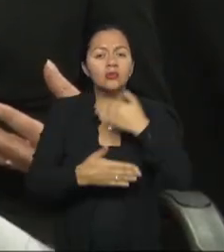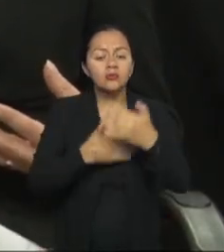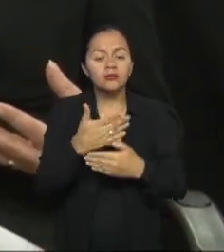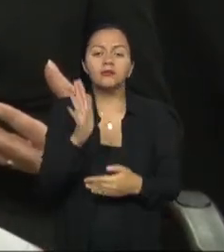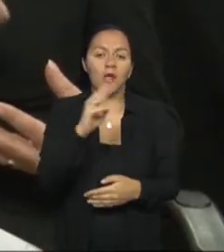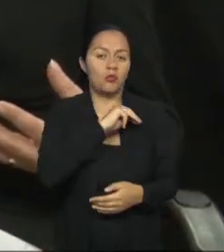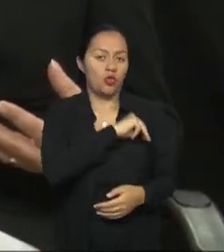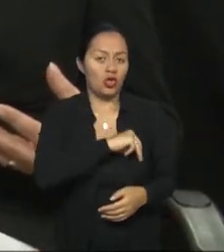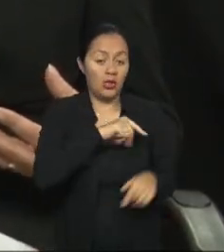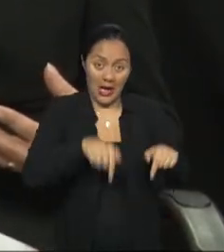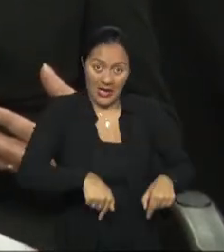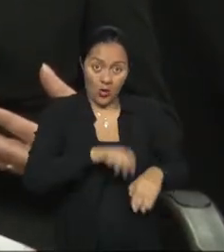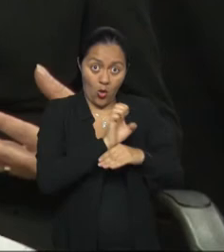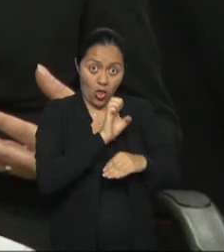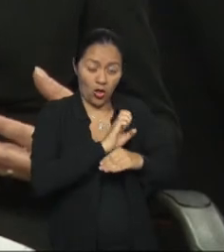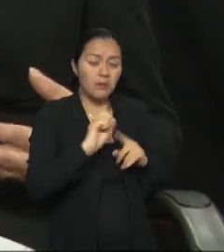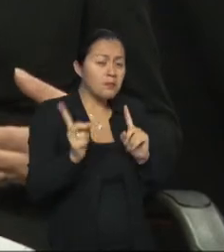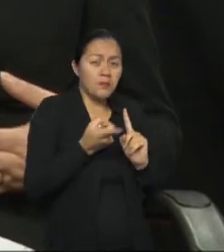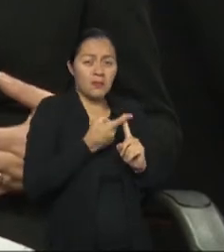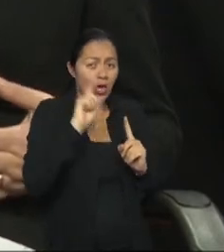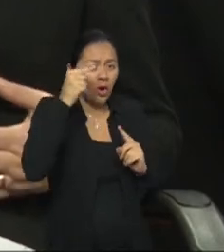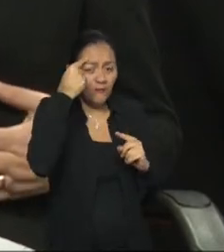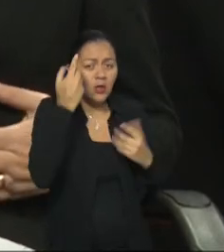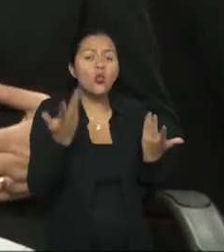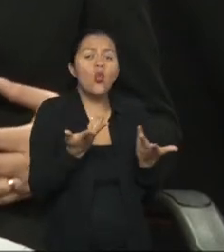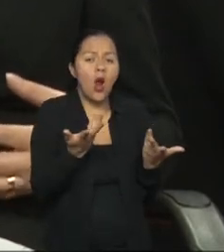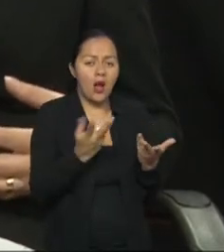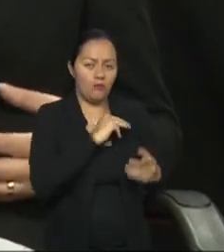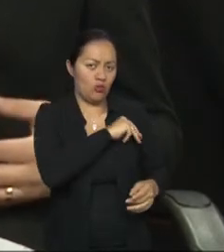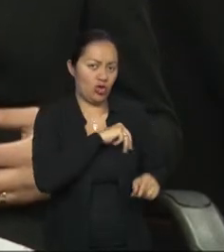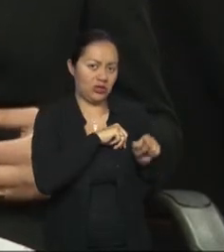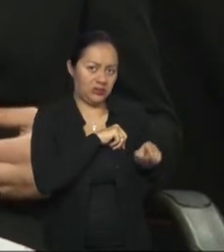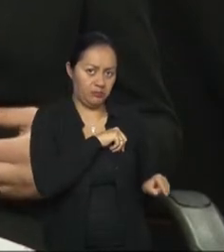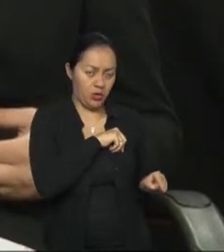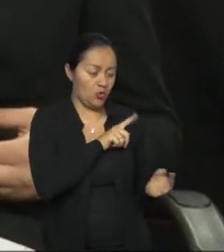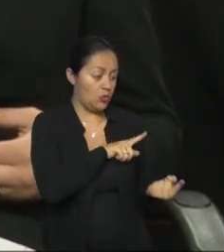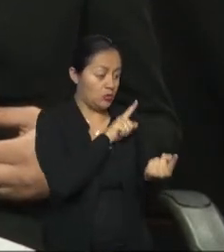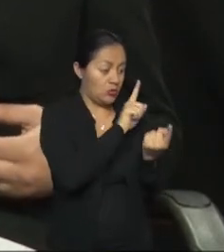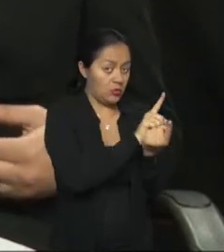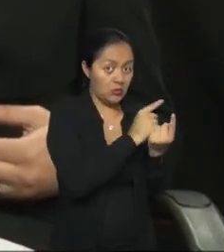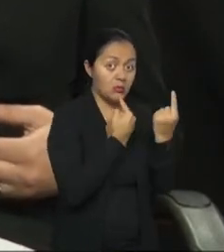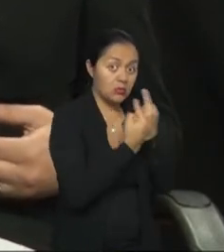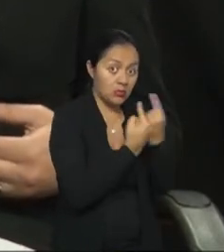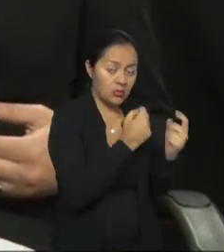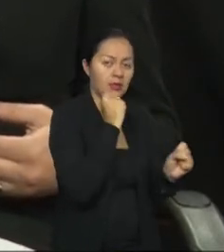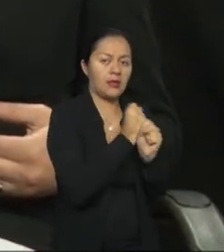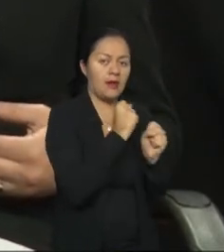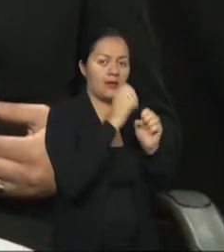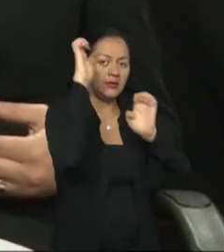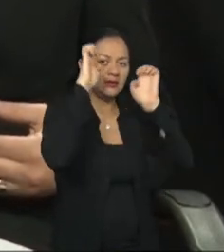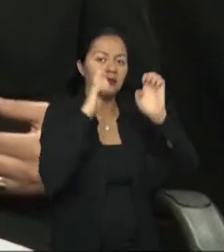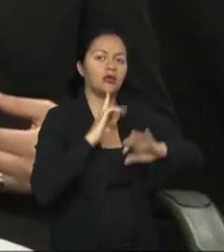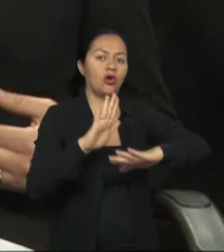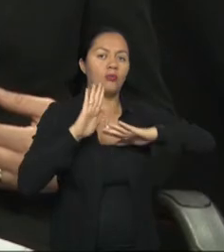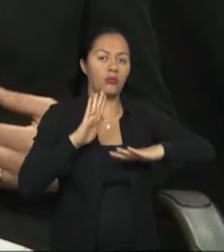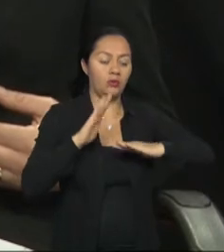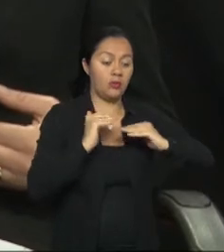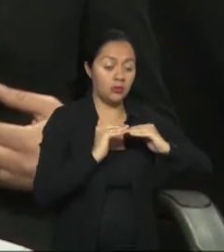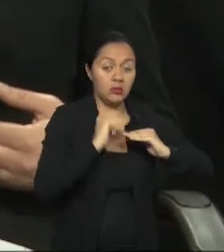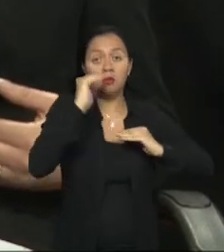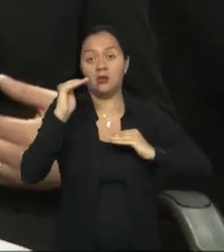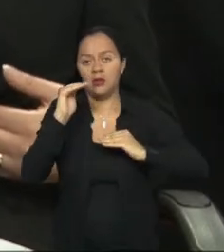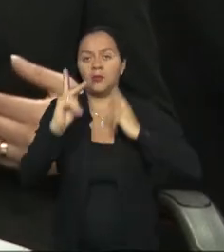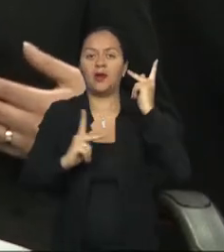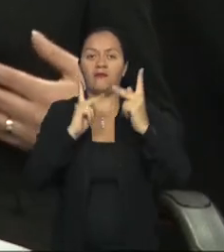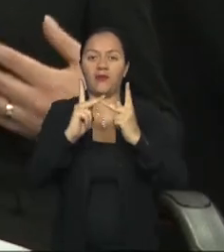locales ecuatorianos y también los internacionales que están también comprometidos con la estrategia, que creen en la estrategia y están